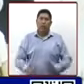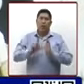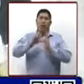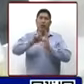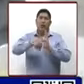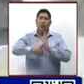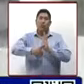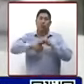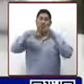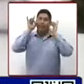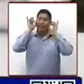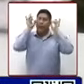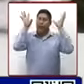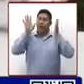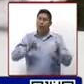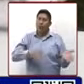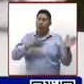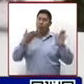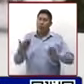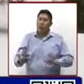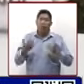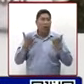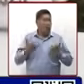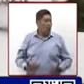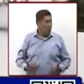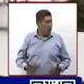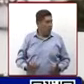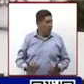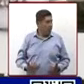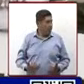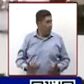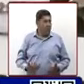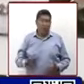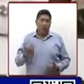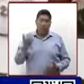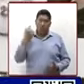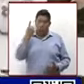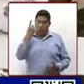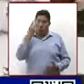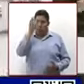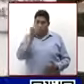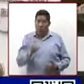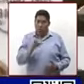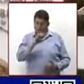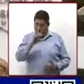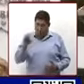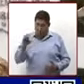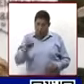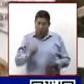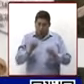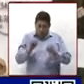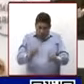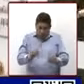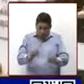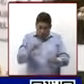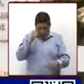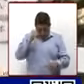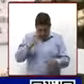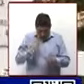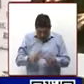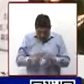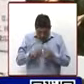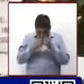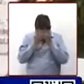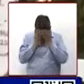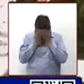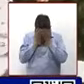Después de esta cruel muerte, este cruel asesinato, hoy queda esta cruz que dejó la familia, recordando el lamentable